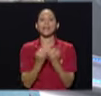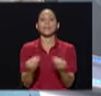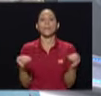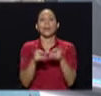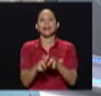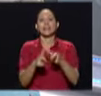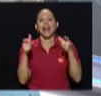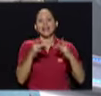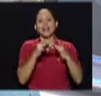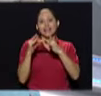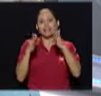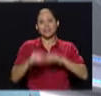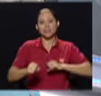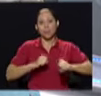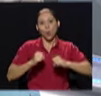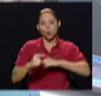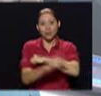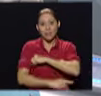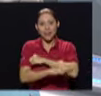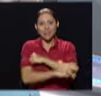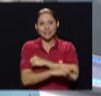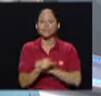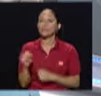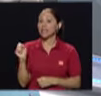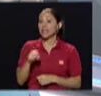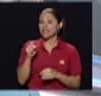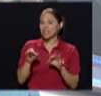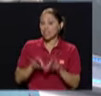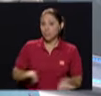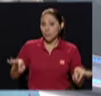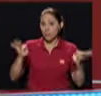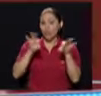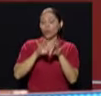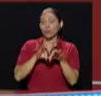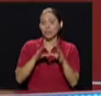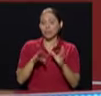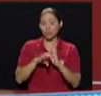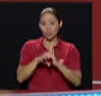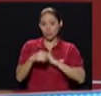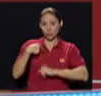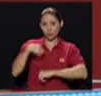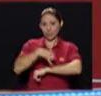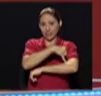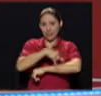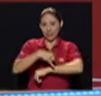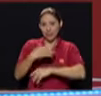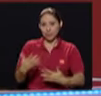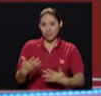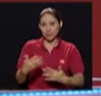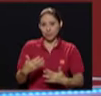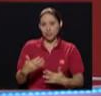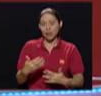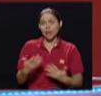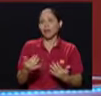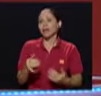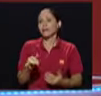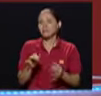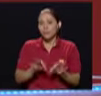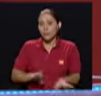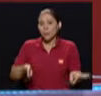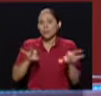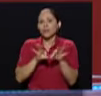de sismólogos en el país. Sí, es importante, por lo menos en el caso mío de ingeniería, que igual